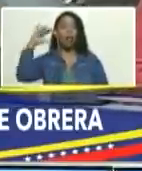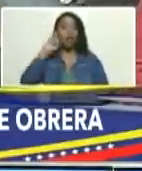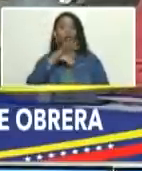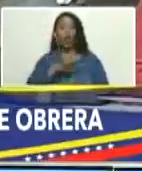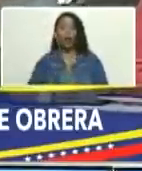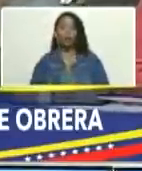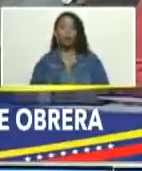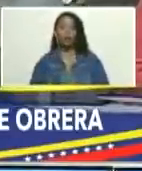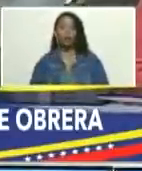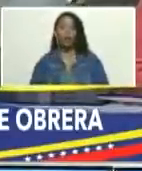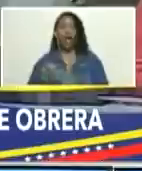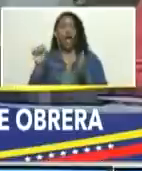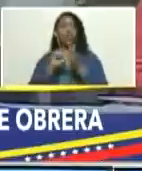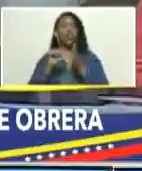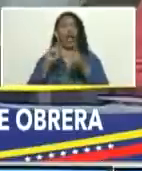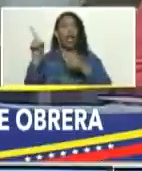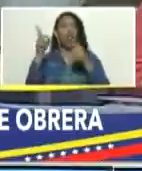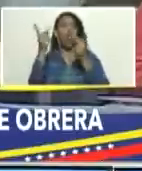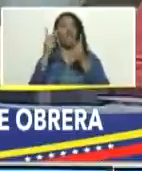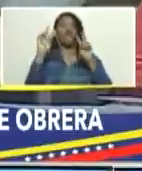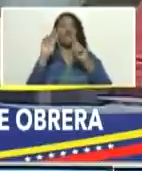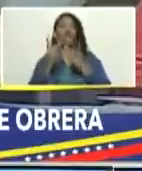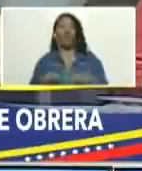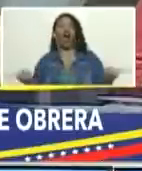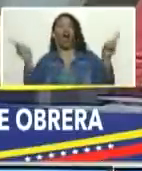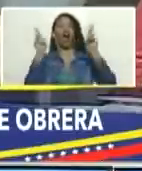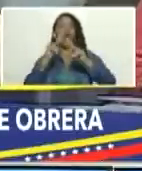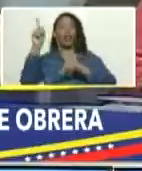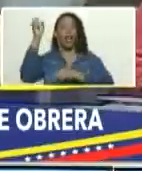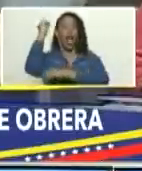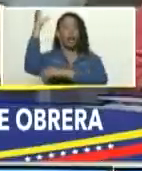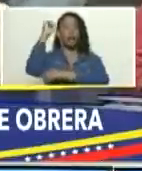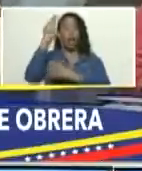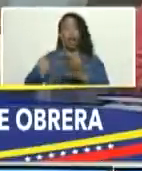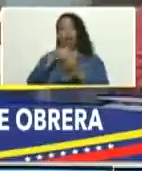donde ellos estaban envalentonados con la Asamblea Nacional Oligárquica,